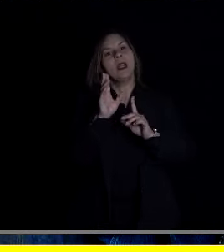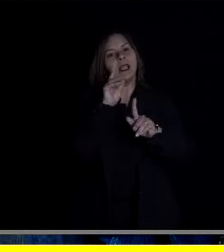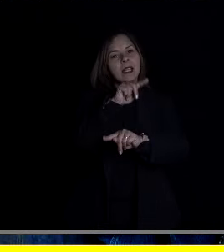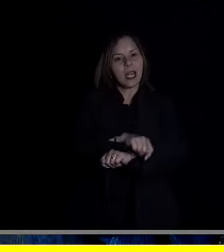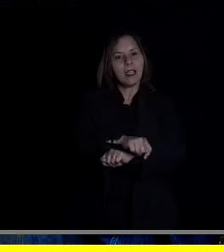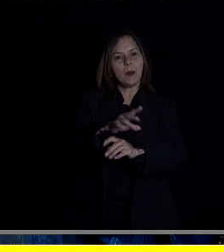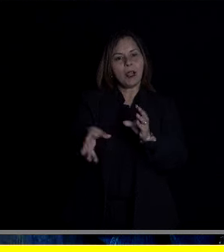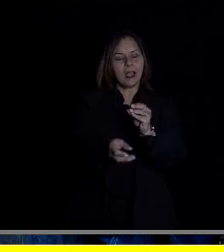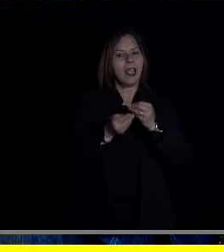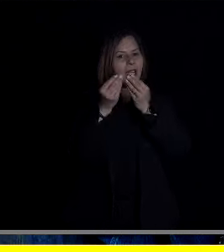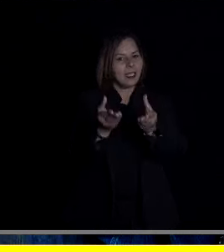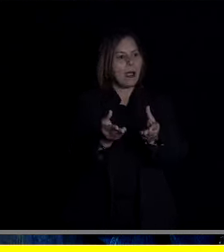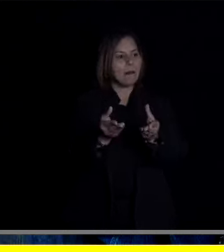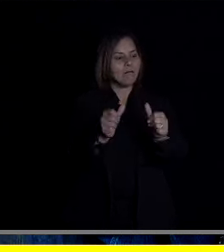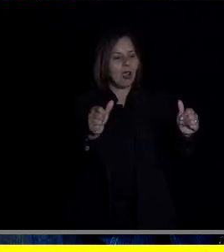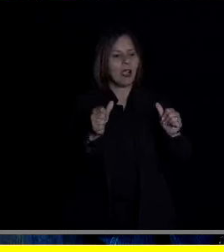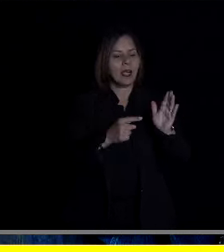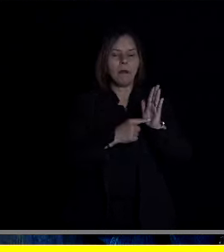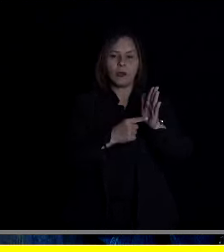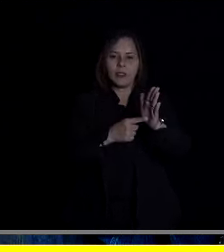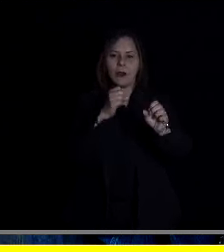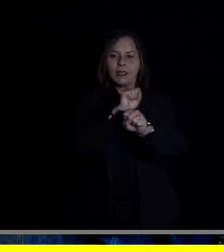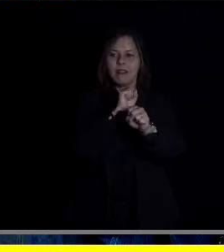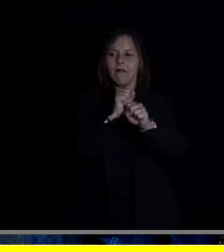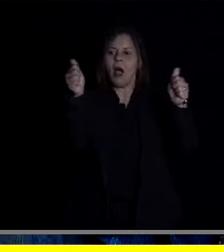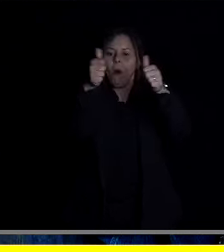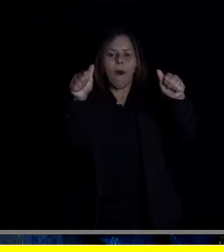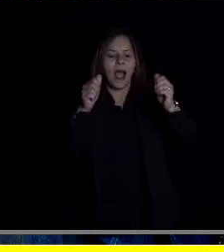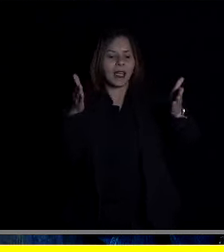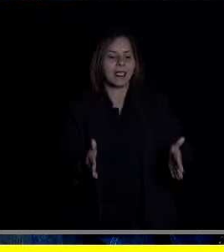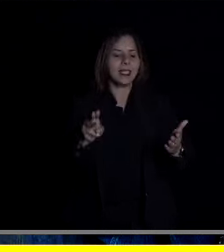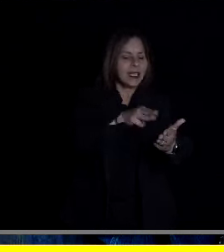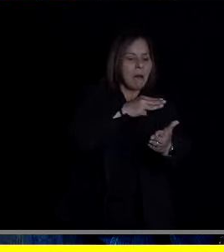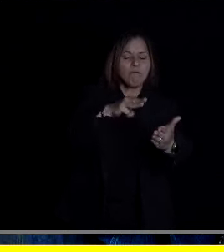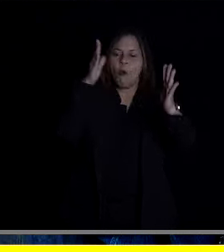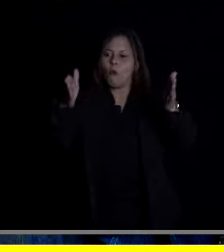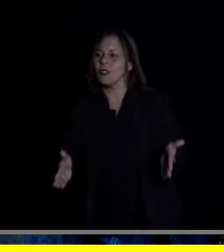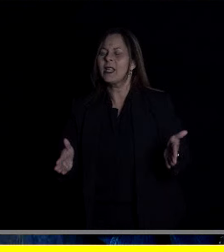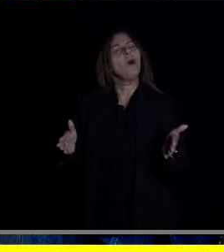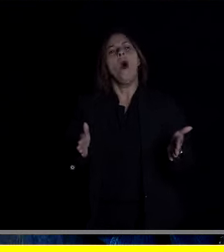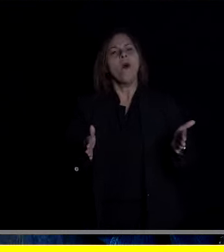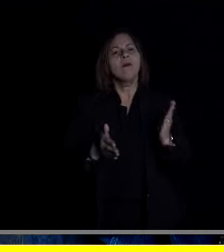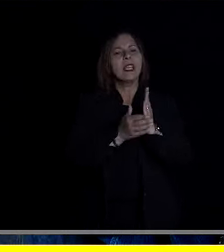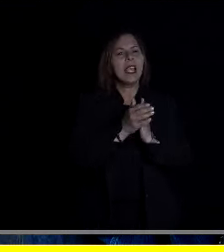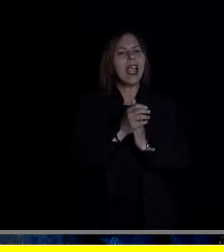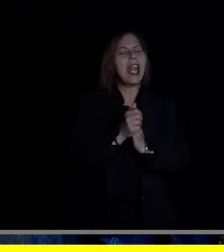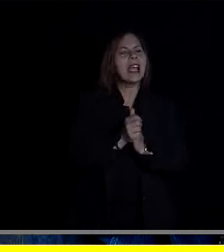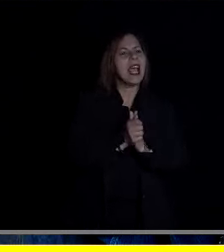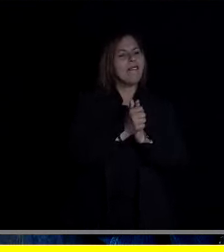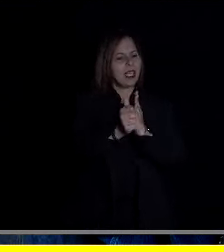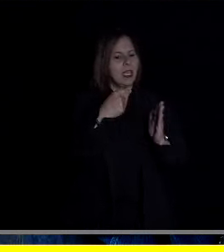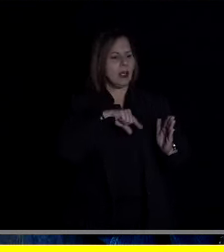que brindan espacio para el reconocimiento, exposición del trabajo de artistas, artesanos, músicos y el talento de nuestros jóvenes. Por